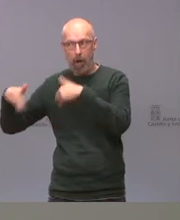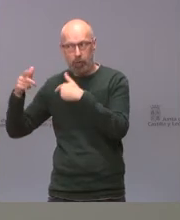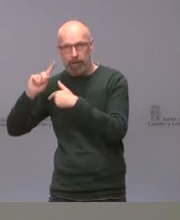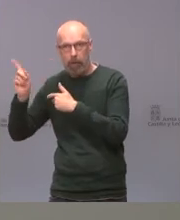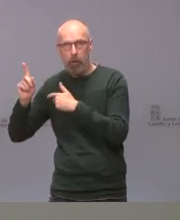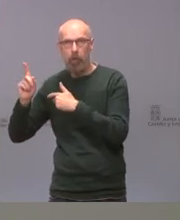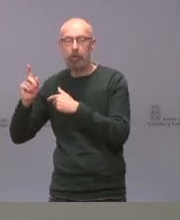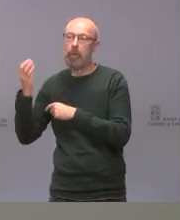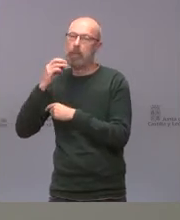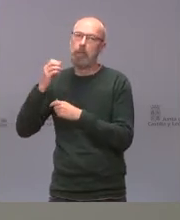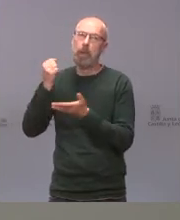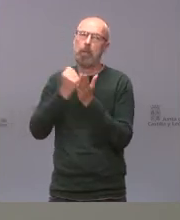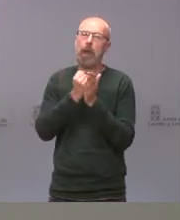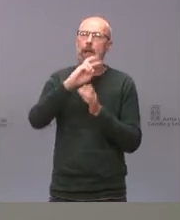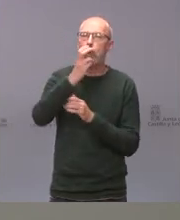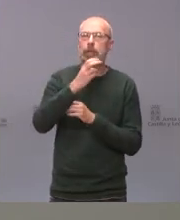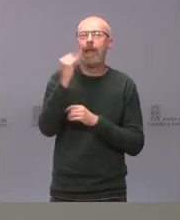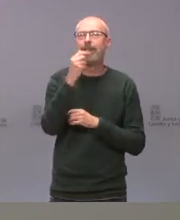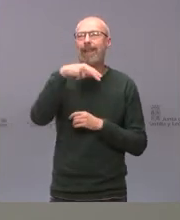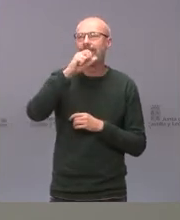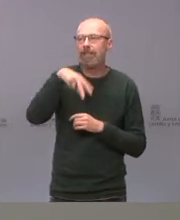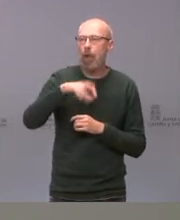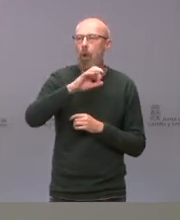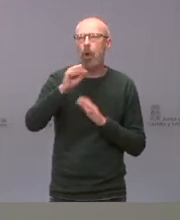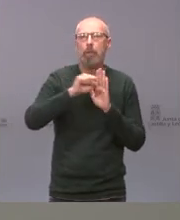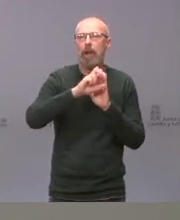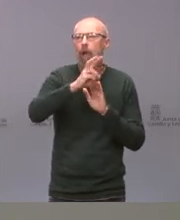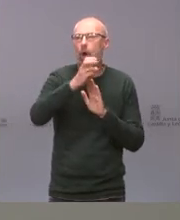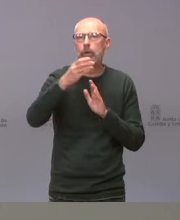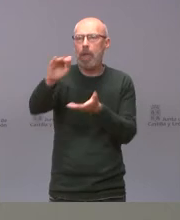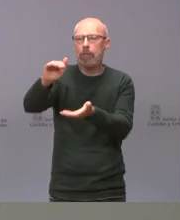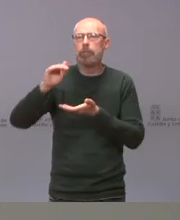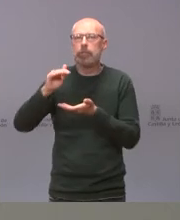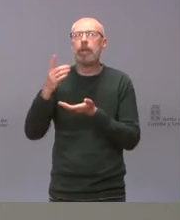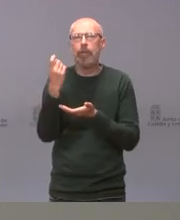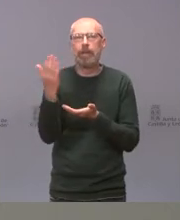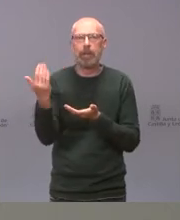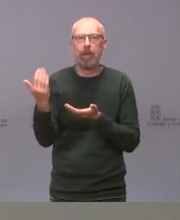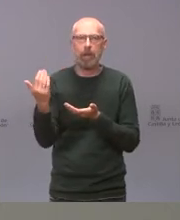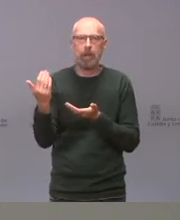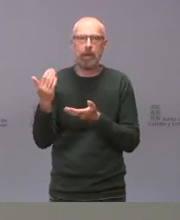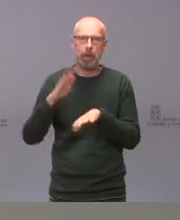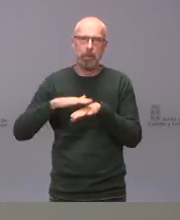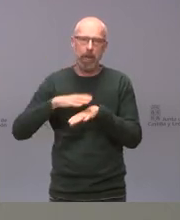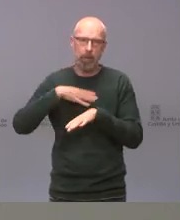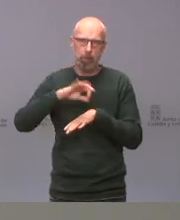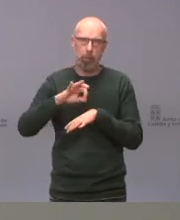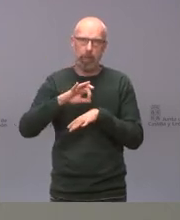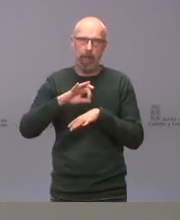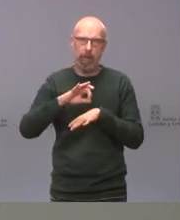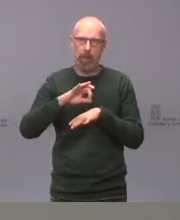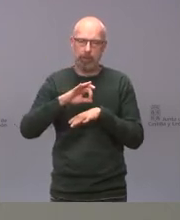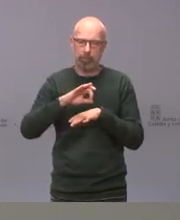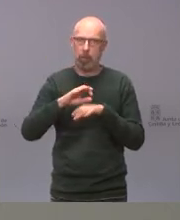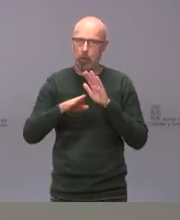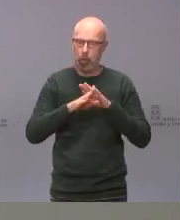que mandar Janssen o nos tienen que mandar otras vacunas para... para poder abarcar ese grupo. Pero